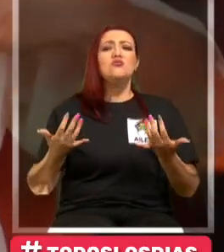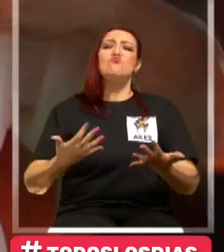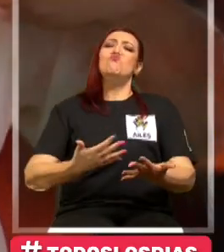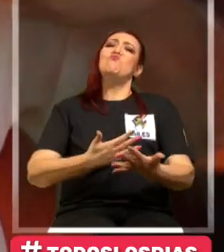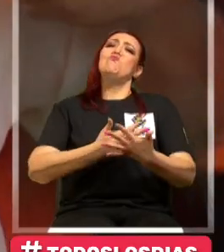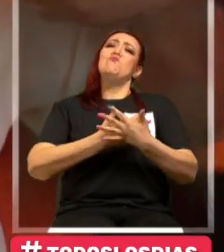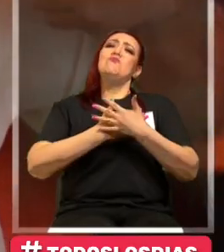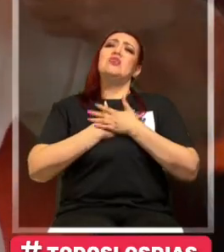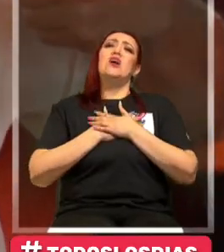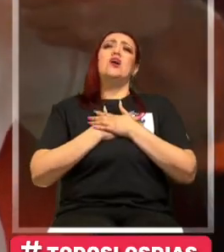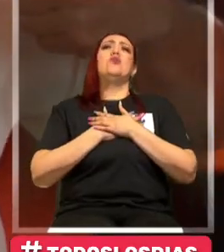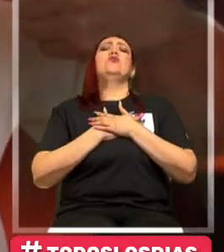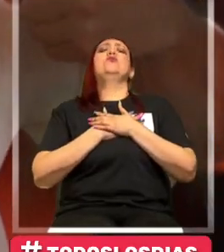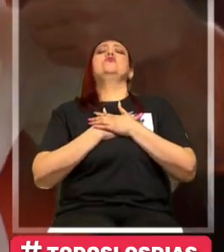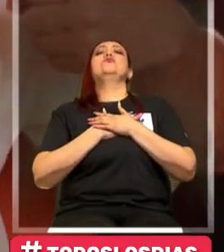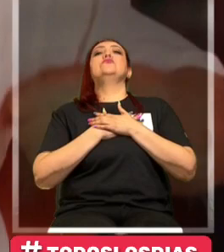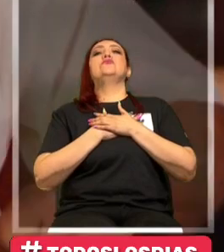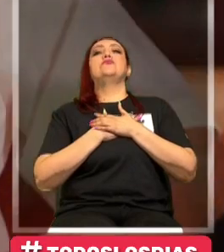como que me pegó